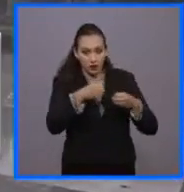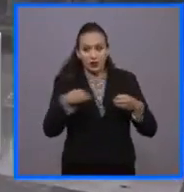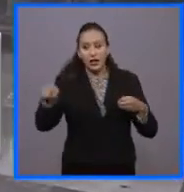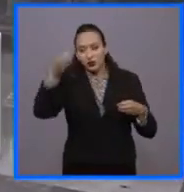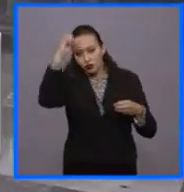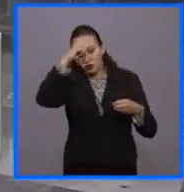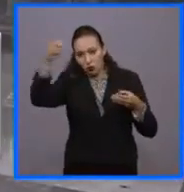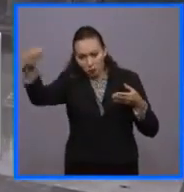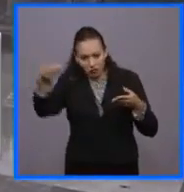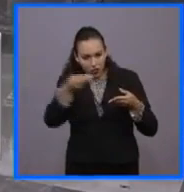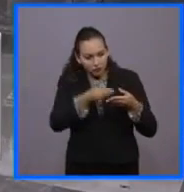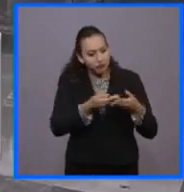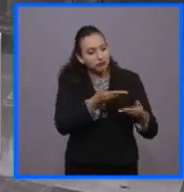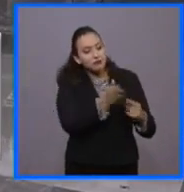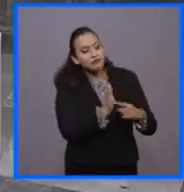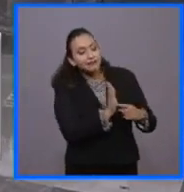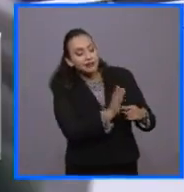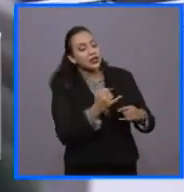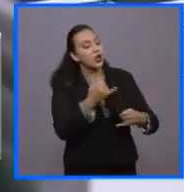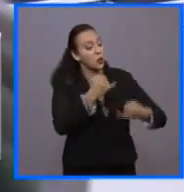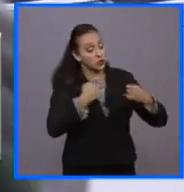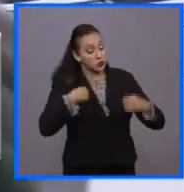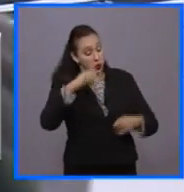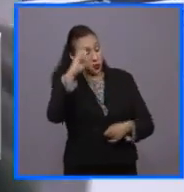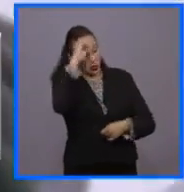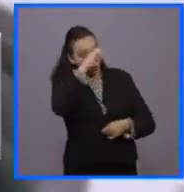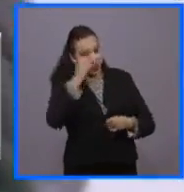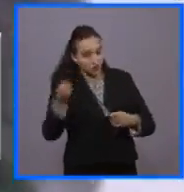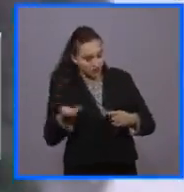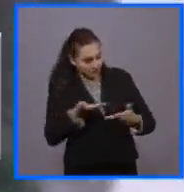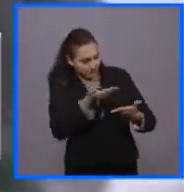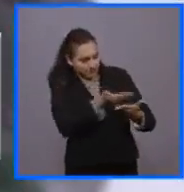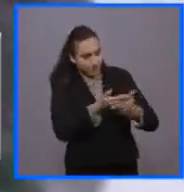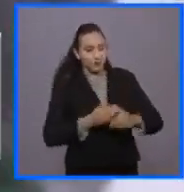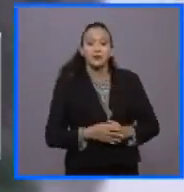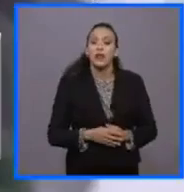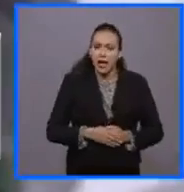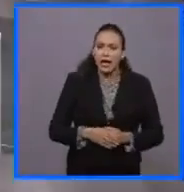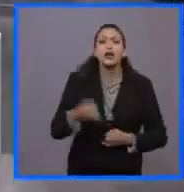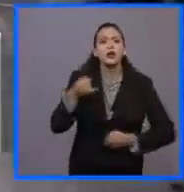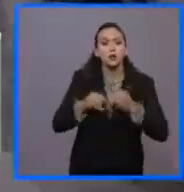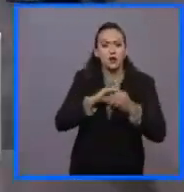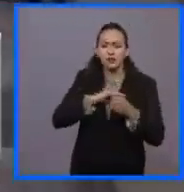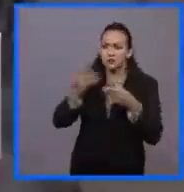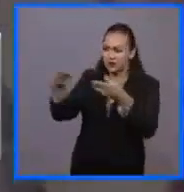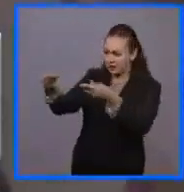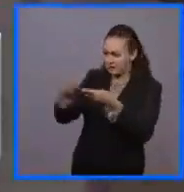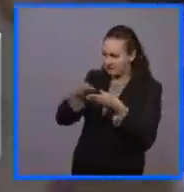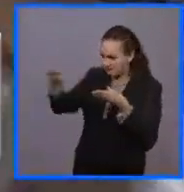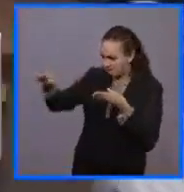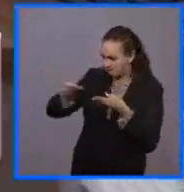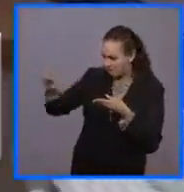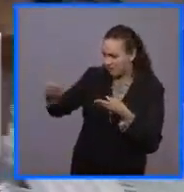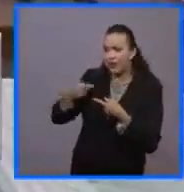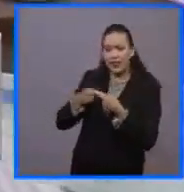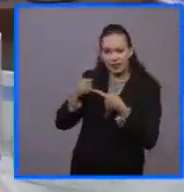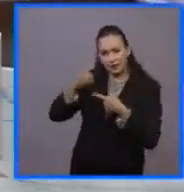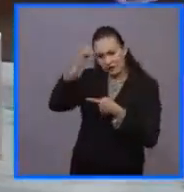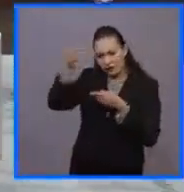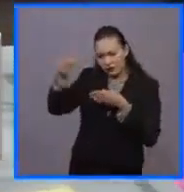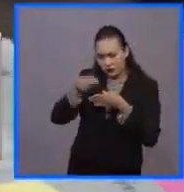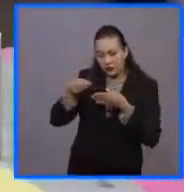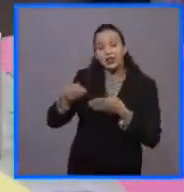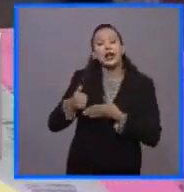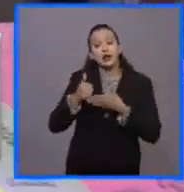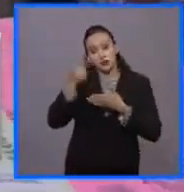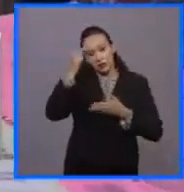sea del conocimiento de las personas juzgadoras que lo resolverán, pues doctrinalmente representa el interés público de la comunidad o de la